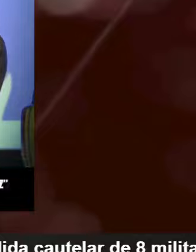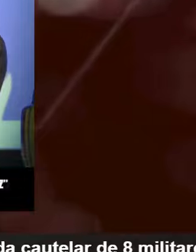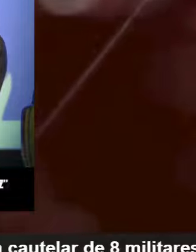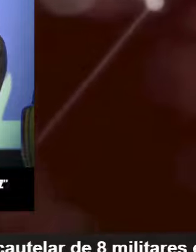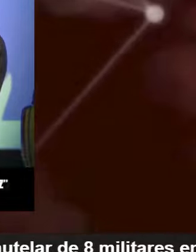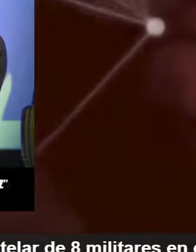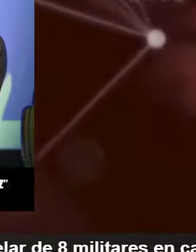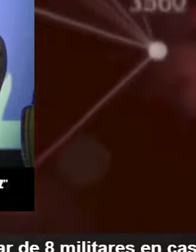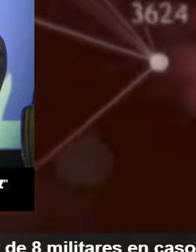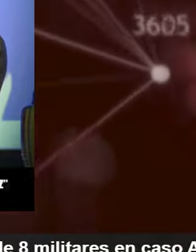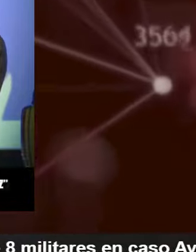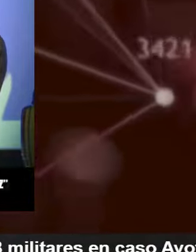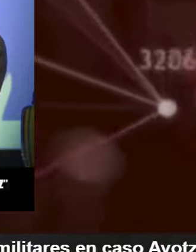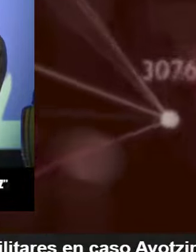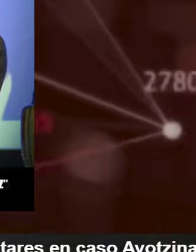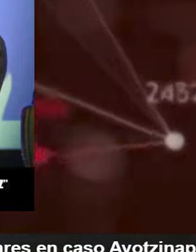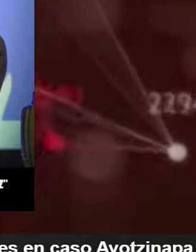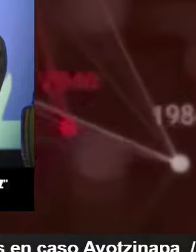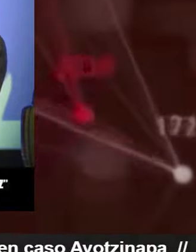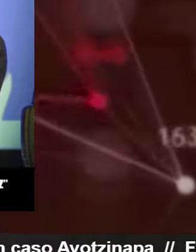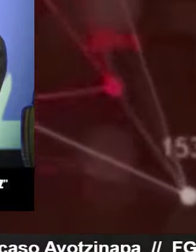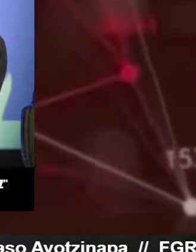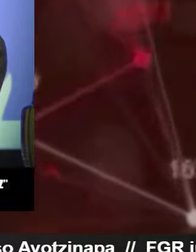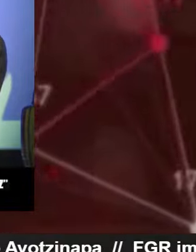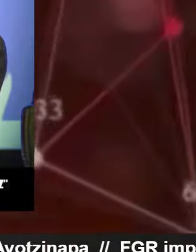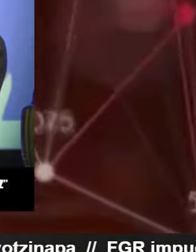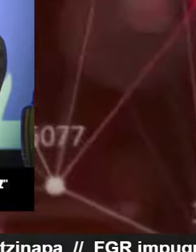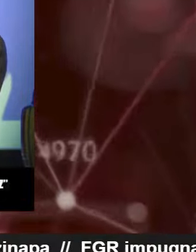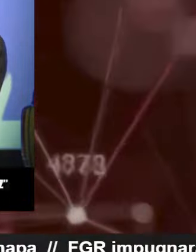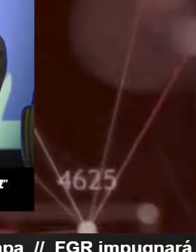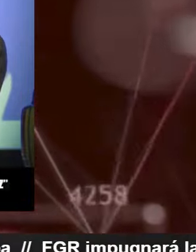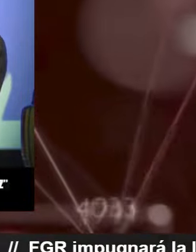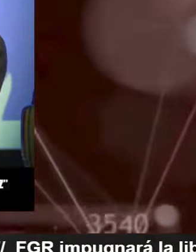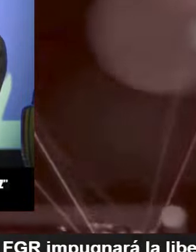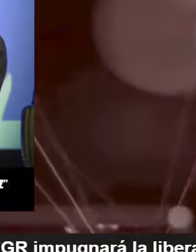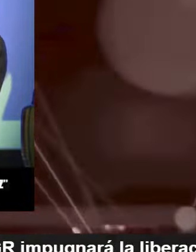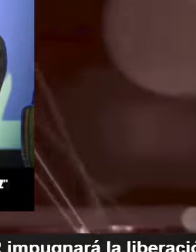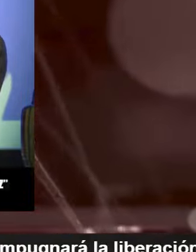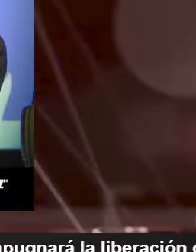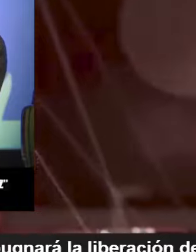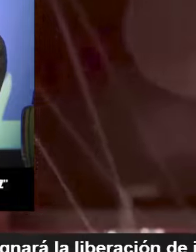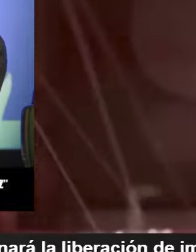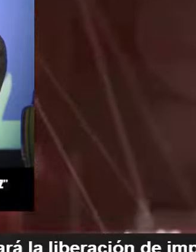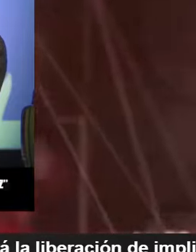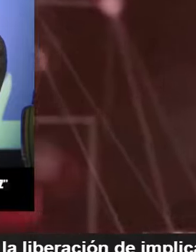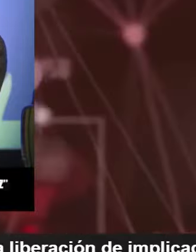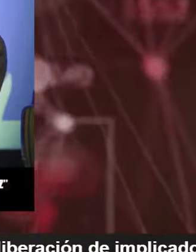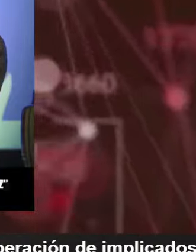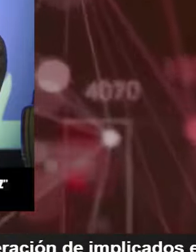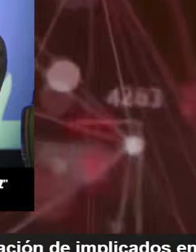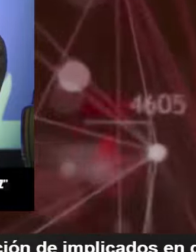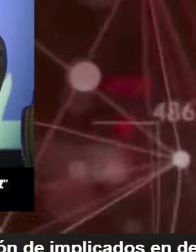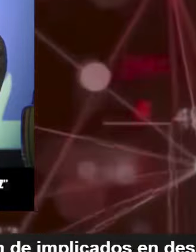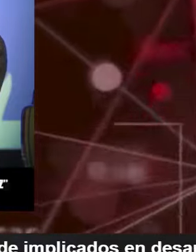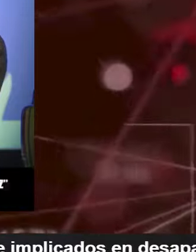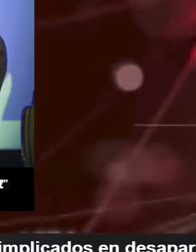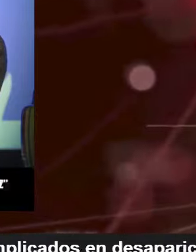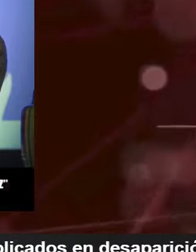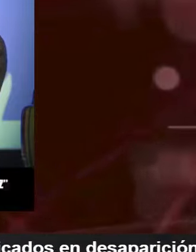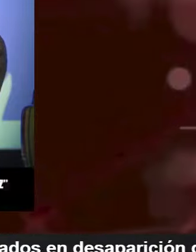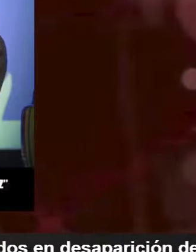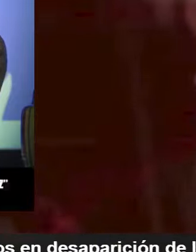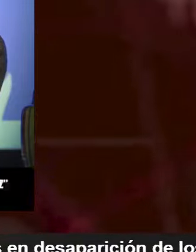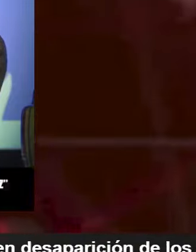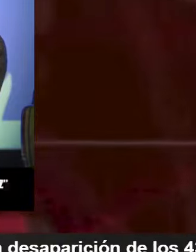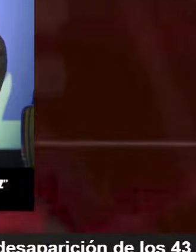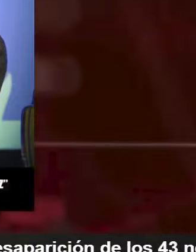de Lorenzo Córdoba pues También tenían participación en estas en estos organismos internacionales y vamos a ver un momento de tensión que